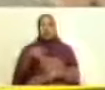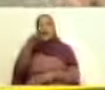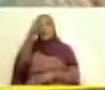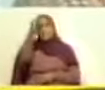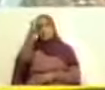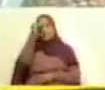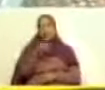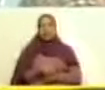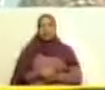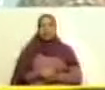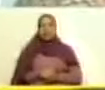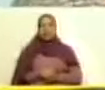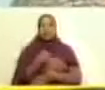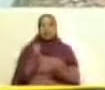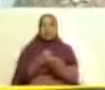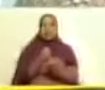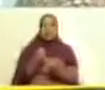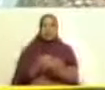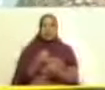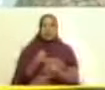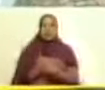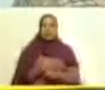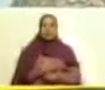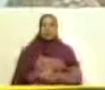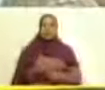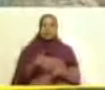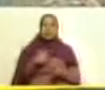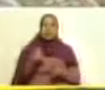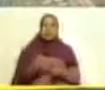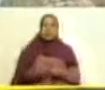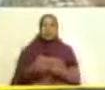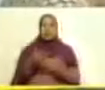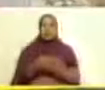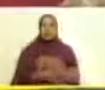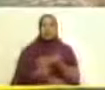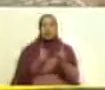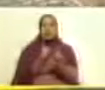aprender a trabajar. Entonces,